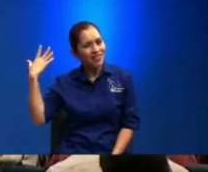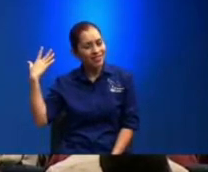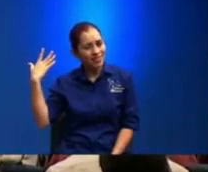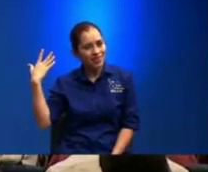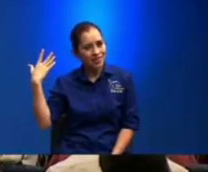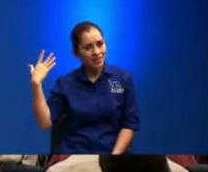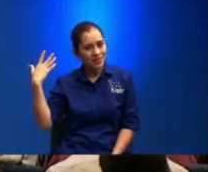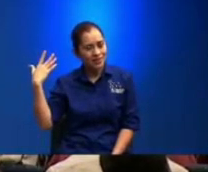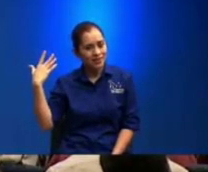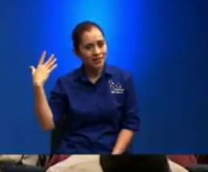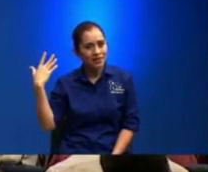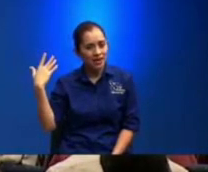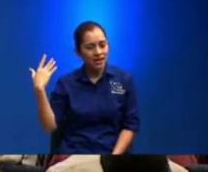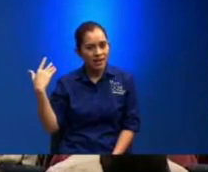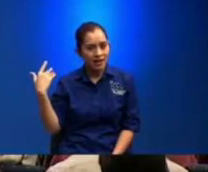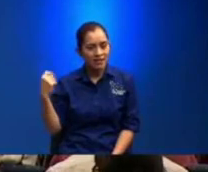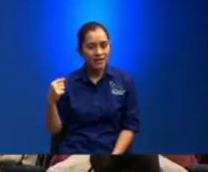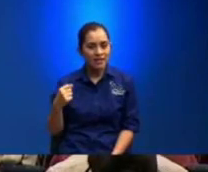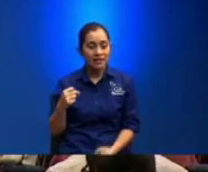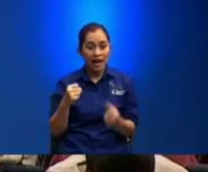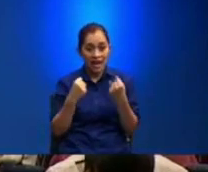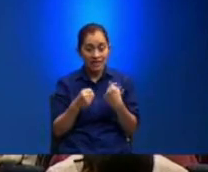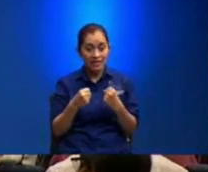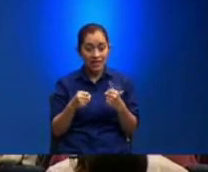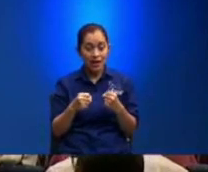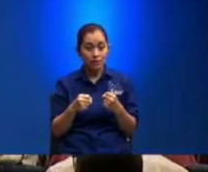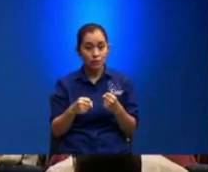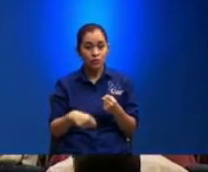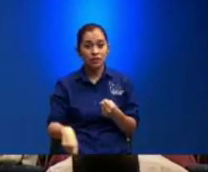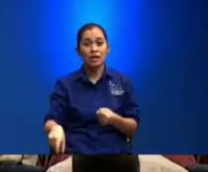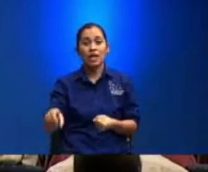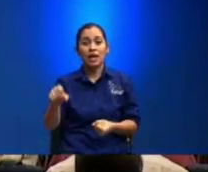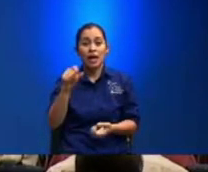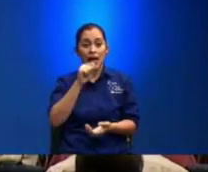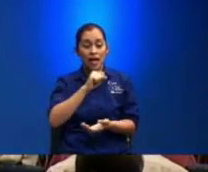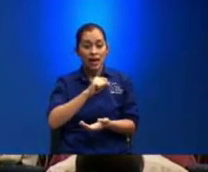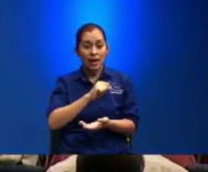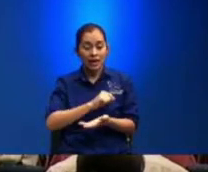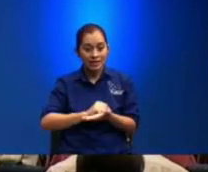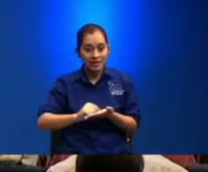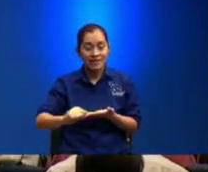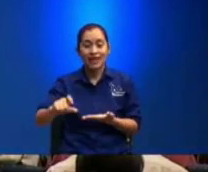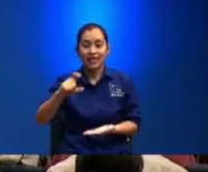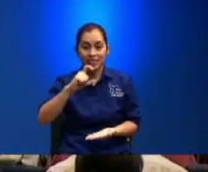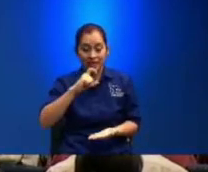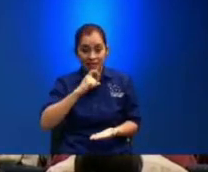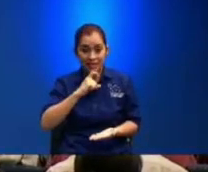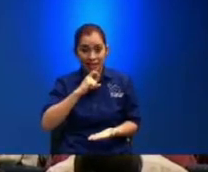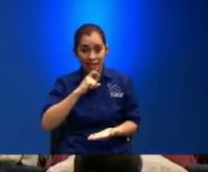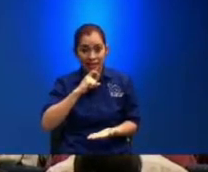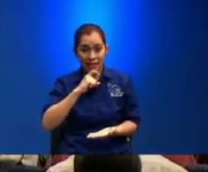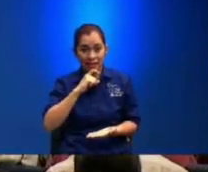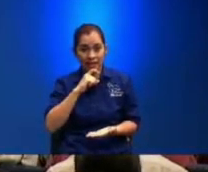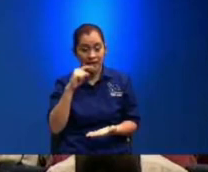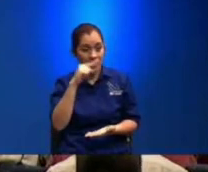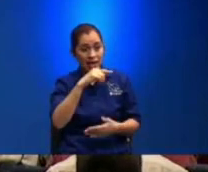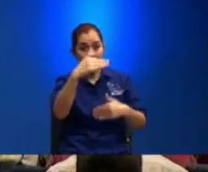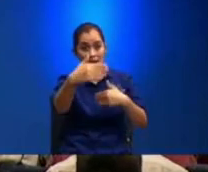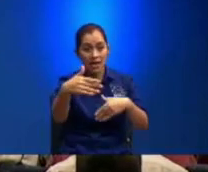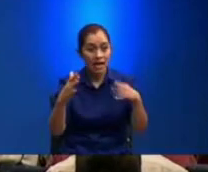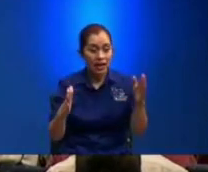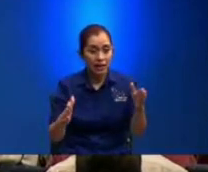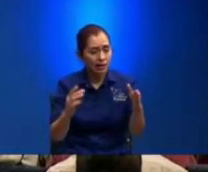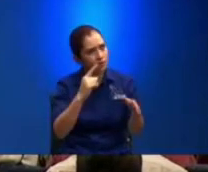quien a quienes les tocaba entregar y recibir abraham les tocaba entregarlo a